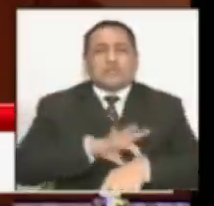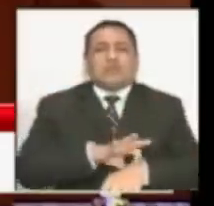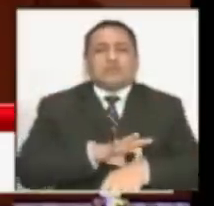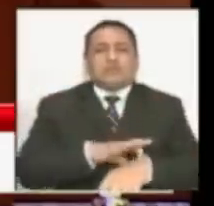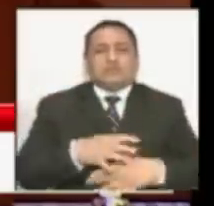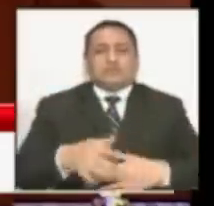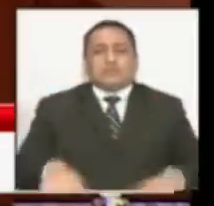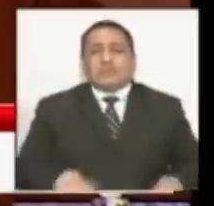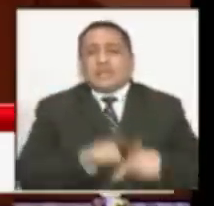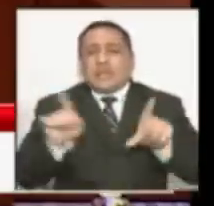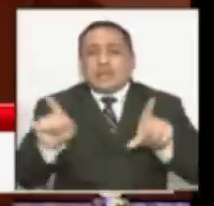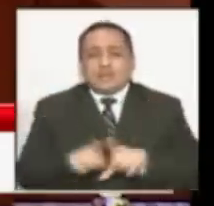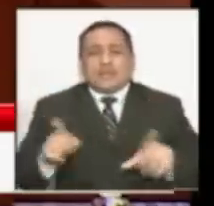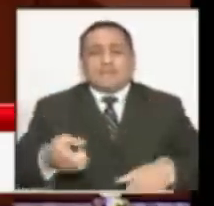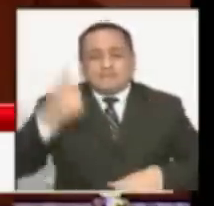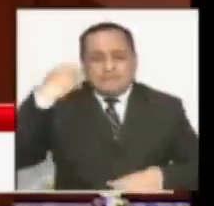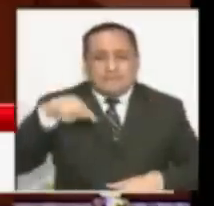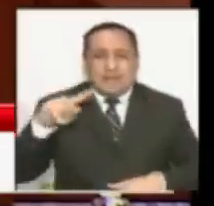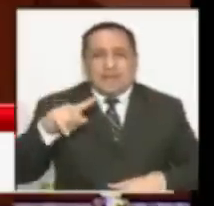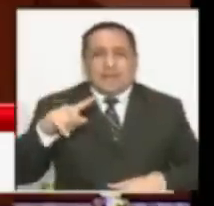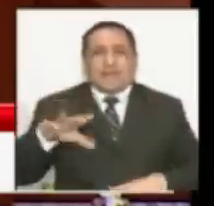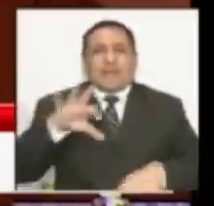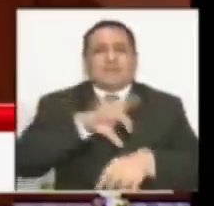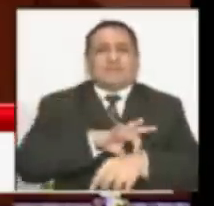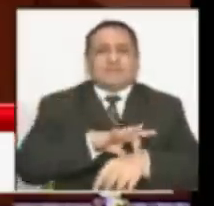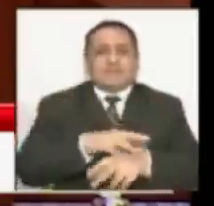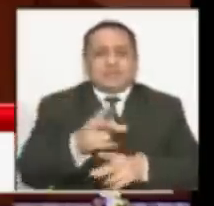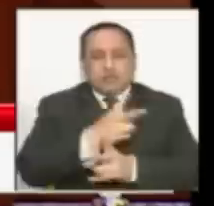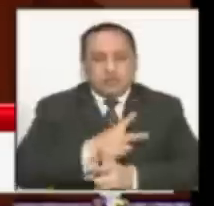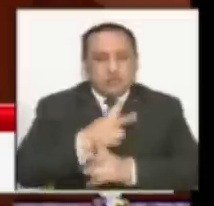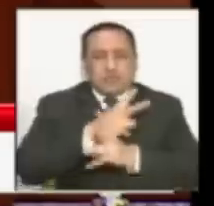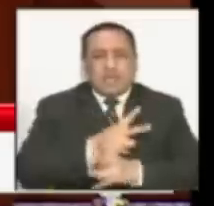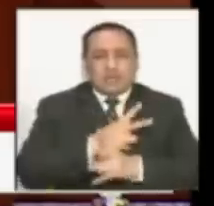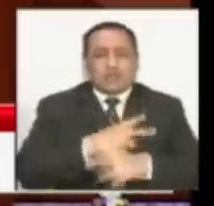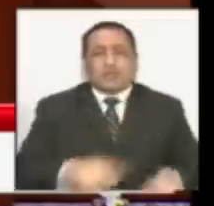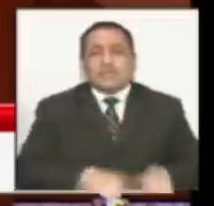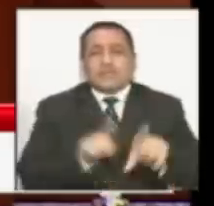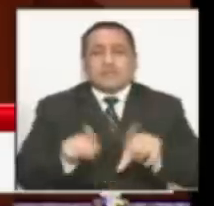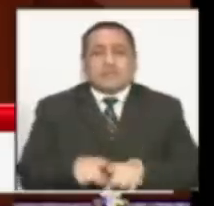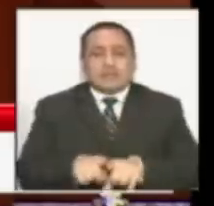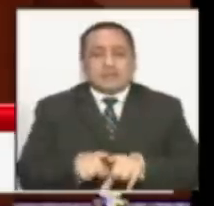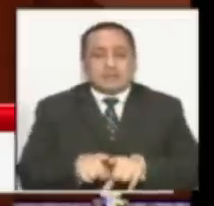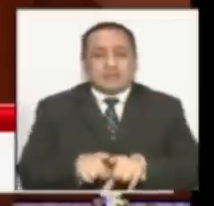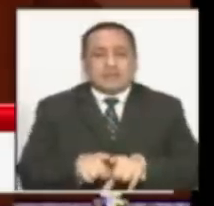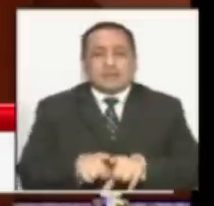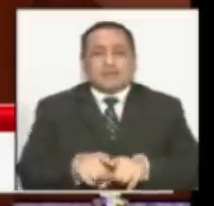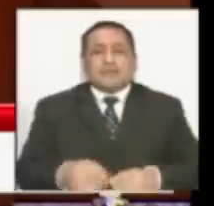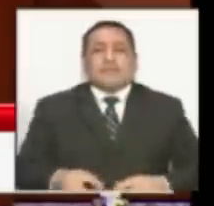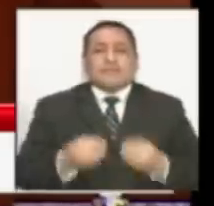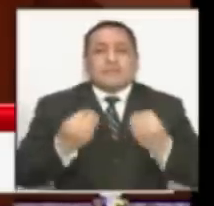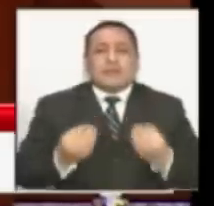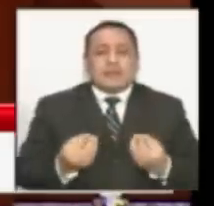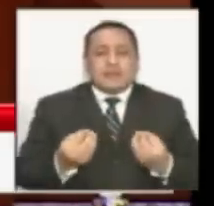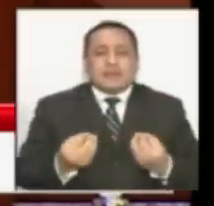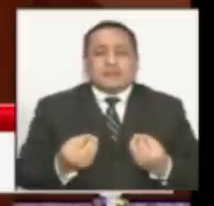salud y para la medicina preventiva y también para...